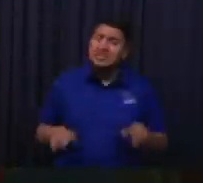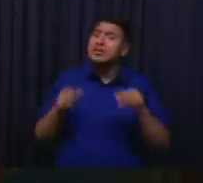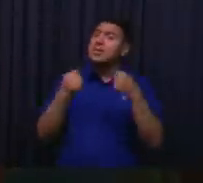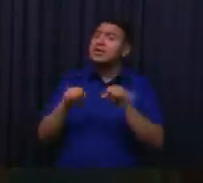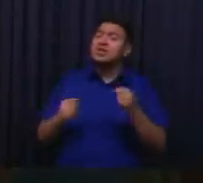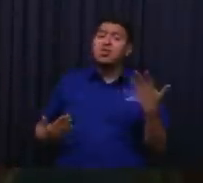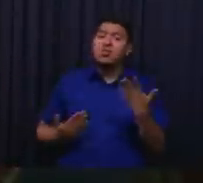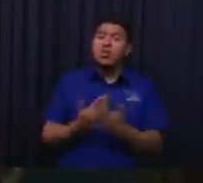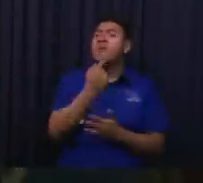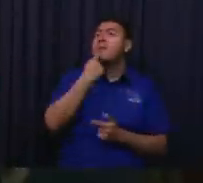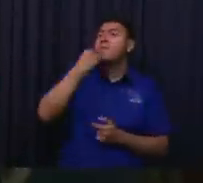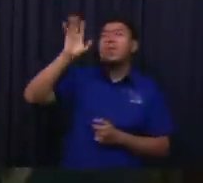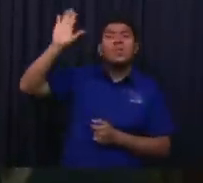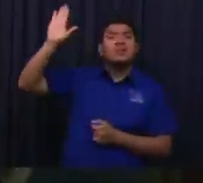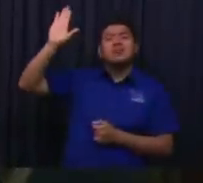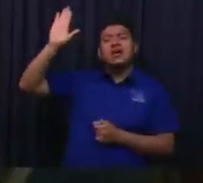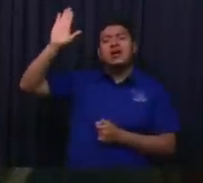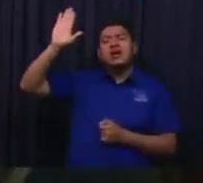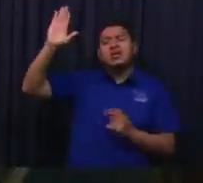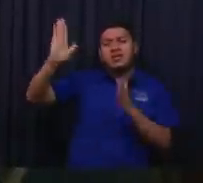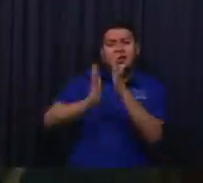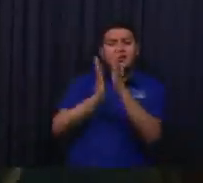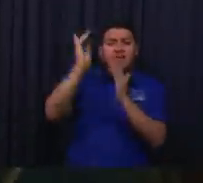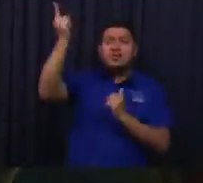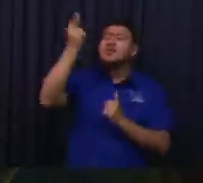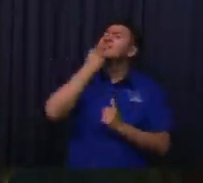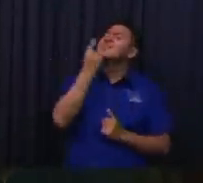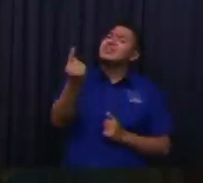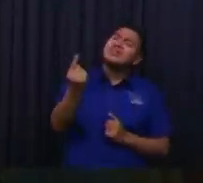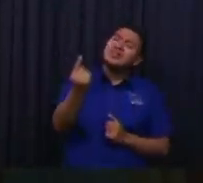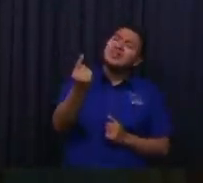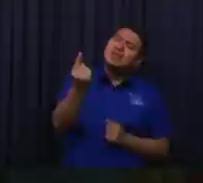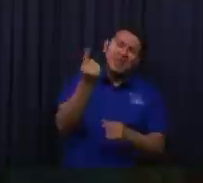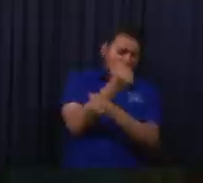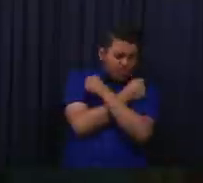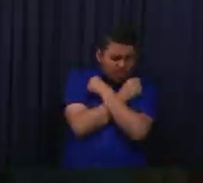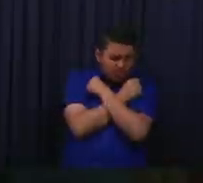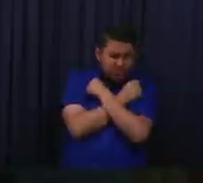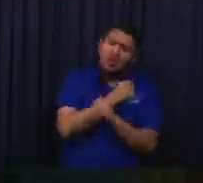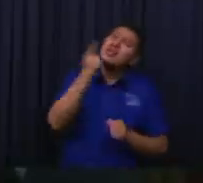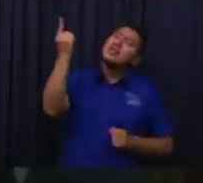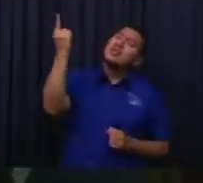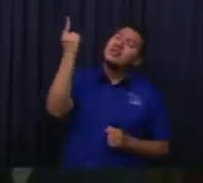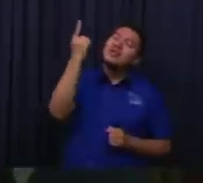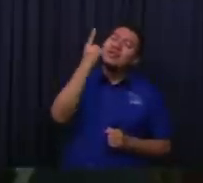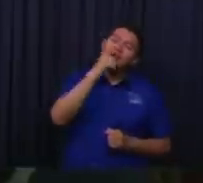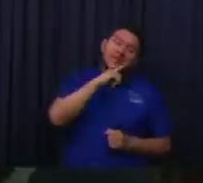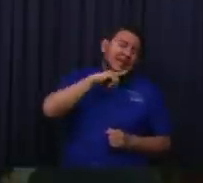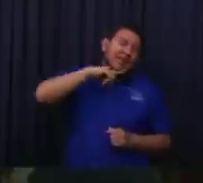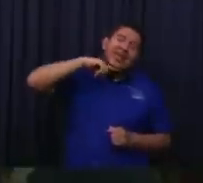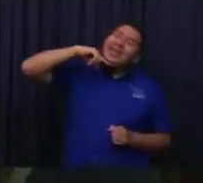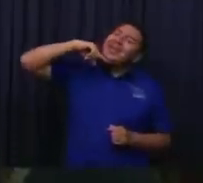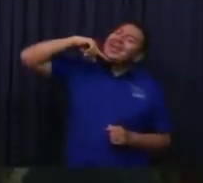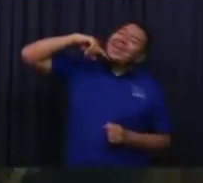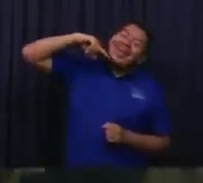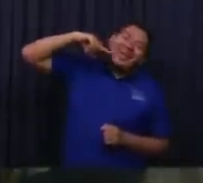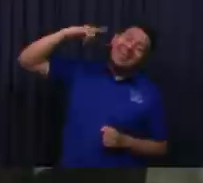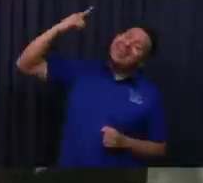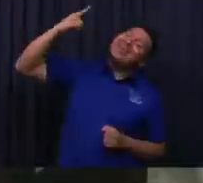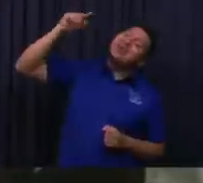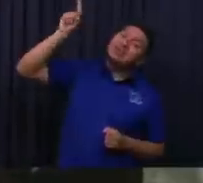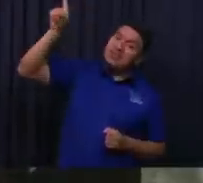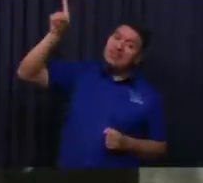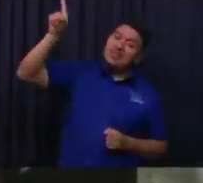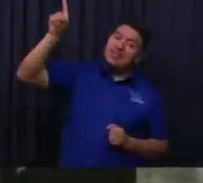votos delante de ti, para decirte que te amamos, estamos enamorados de ti, pero también estamos enamorados